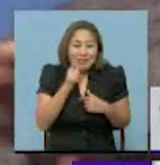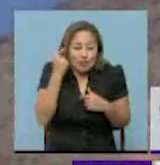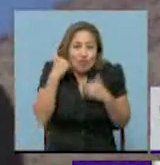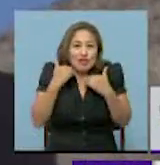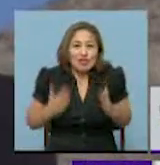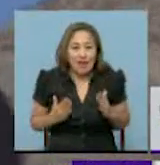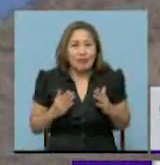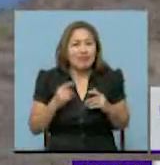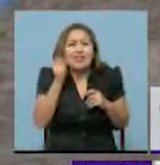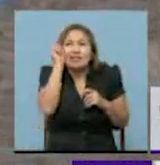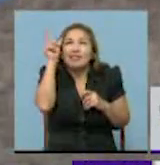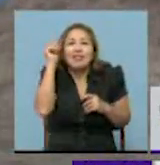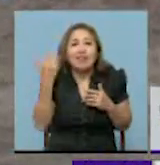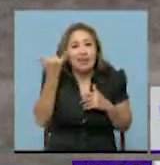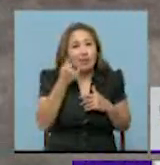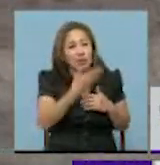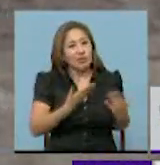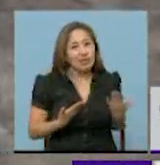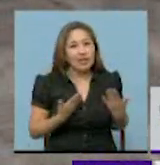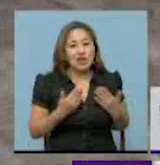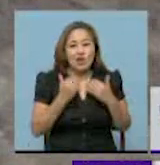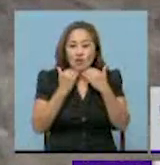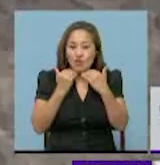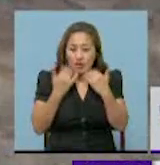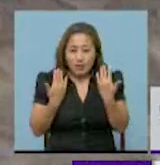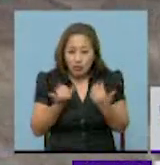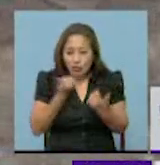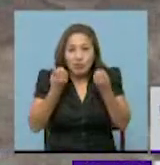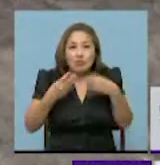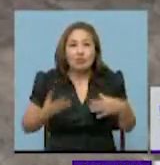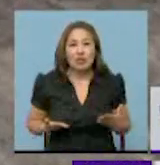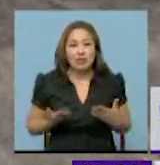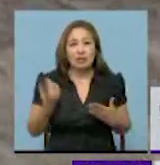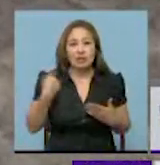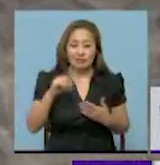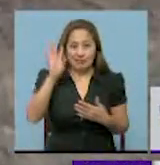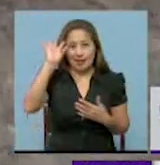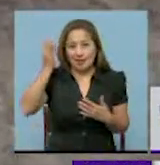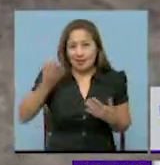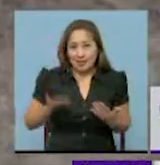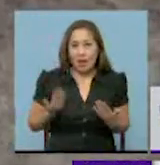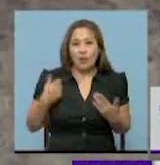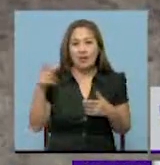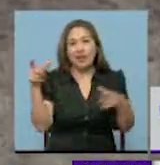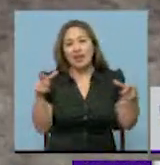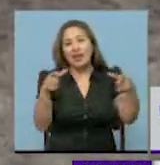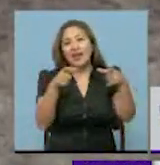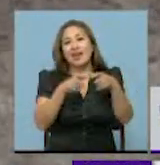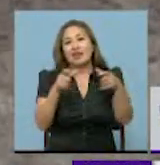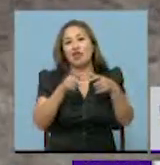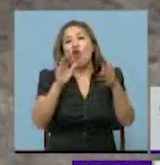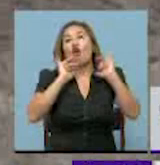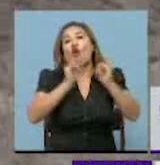estas cosas que se te ocurrieron a vos y uno no sabe ni por dónde empezar. Pero bueno, hay que asumir que estas nuevas generaciones vienen con